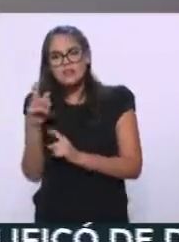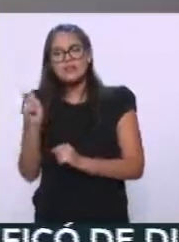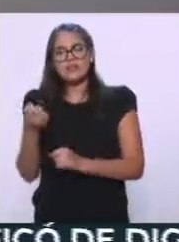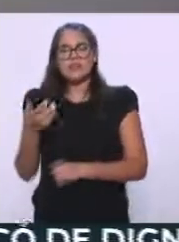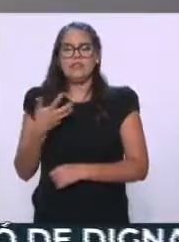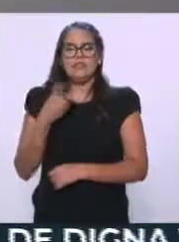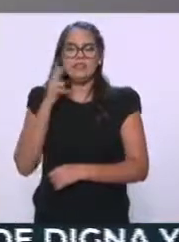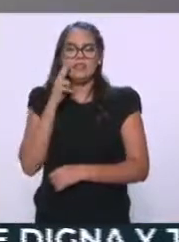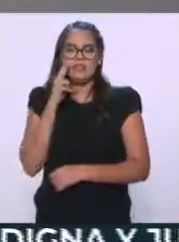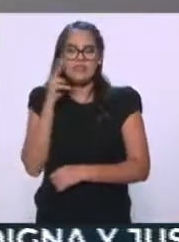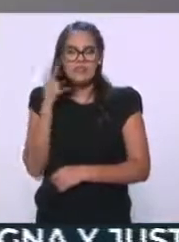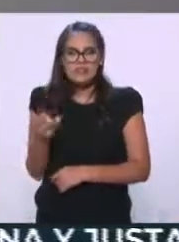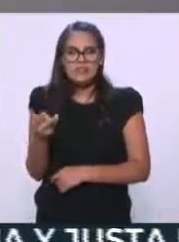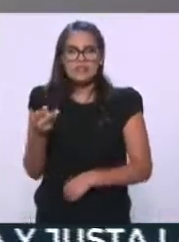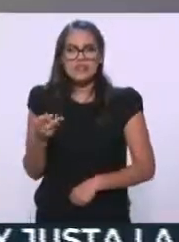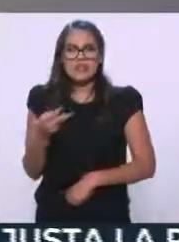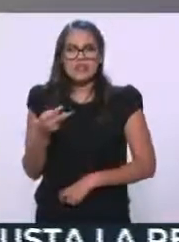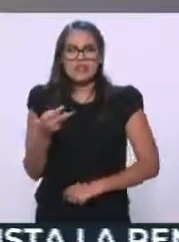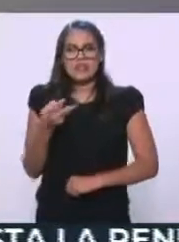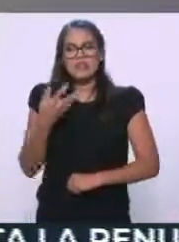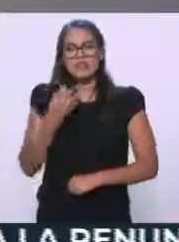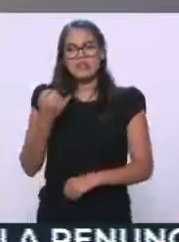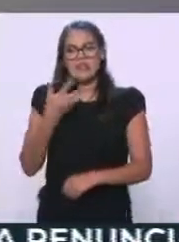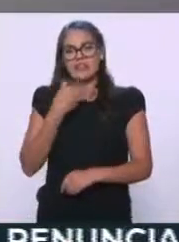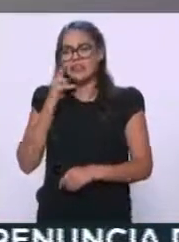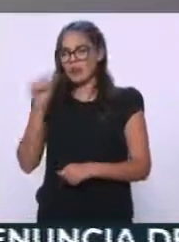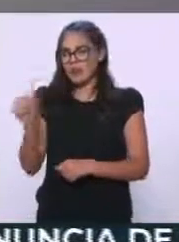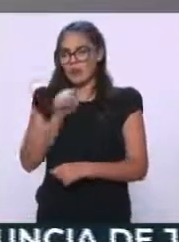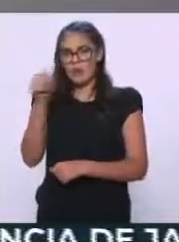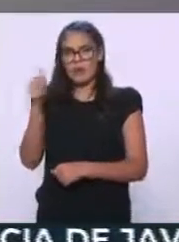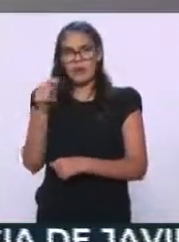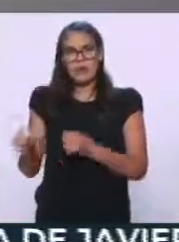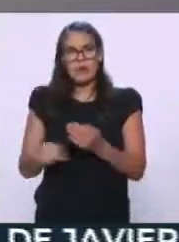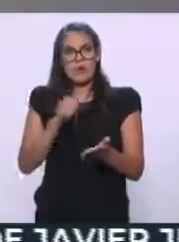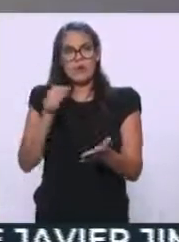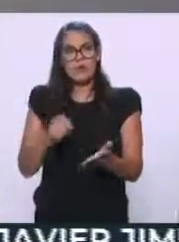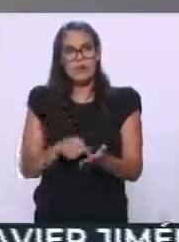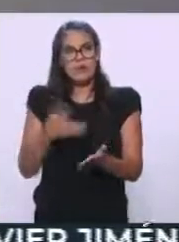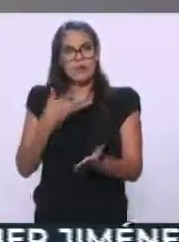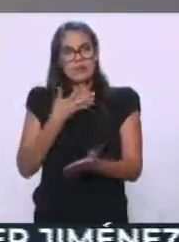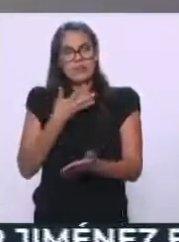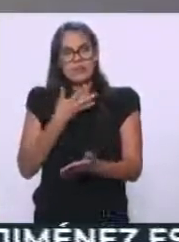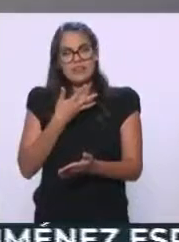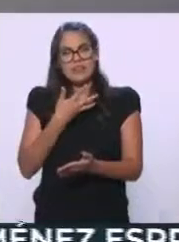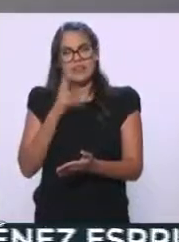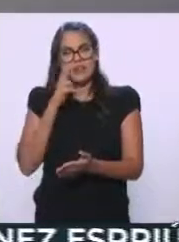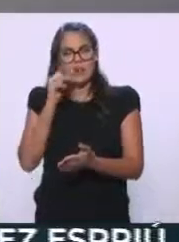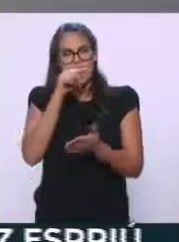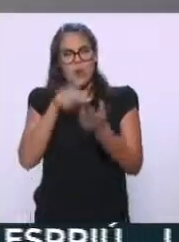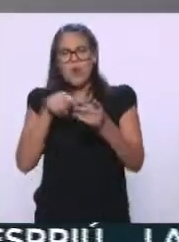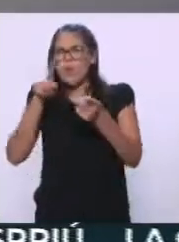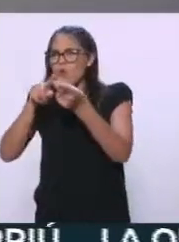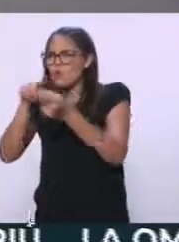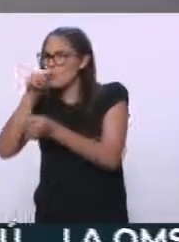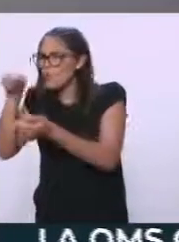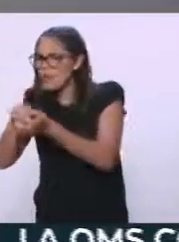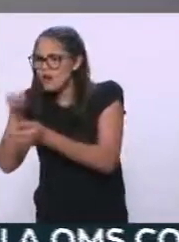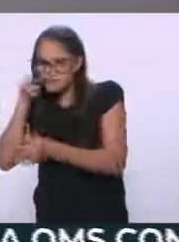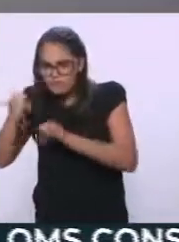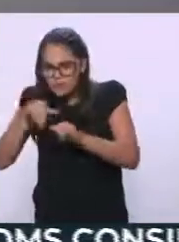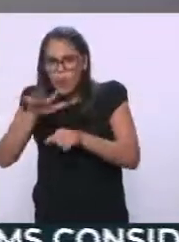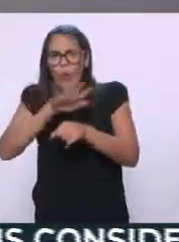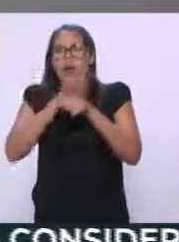especie de aventura, ¿no? De ir descubriendo el contorno de la montaña, las plantas a dónde pertenecían, qué tipo